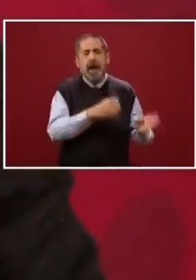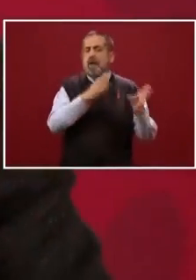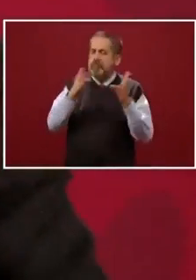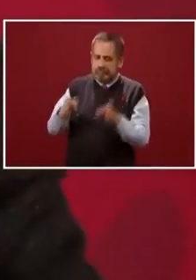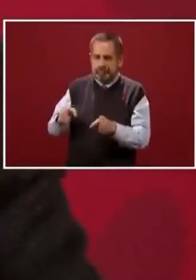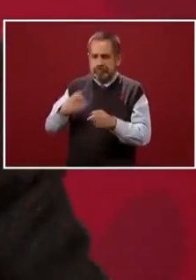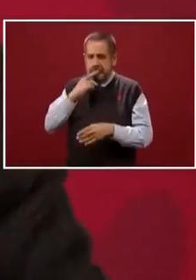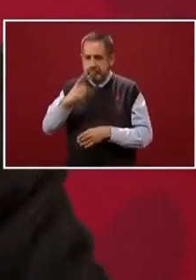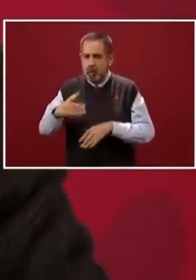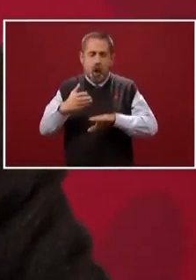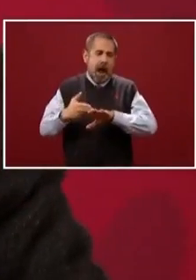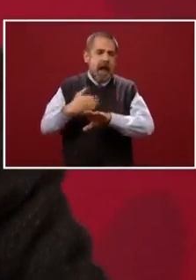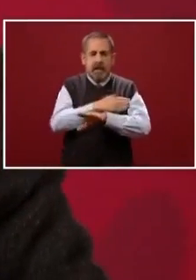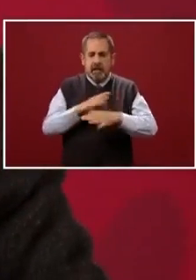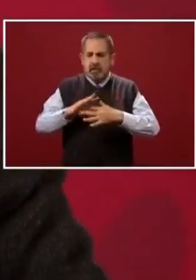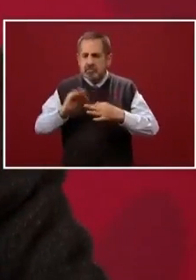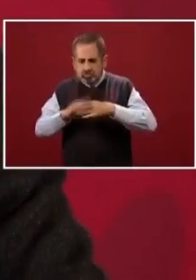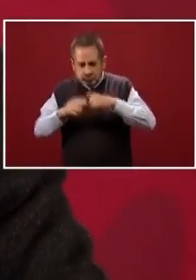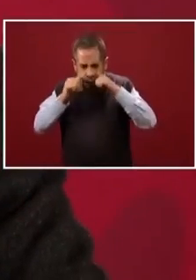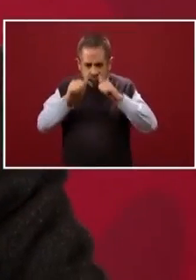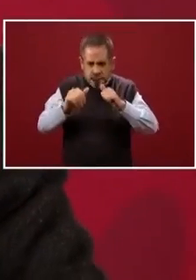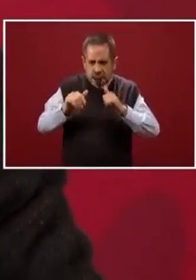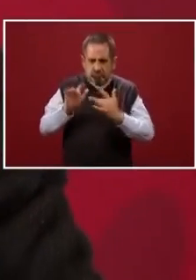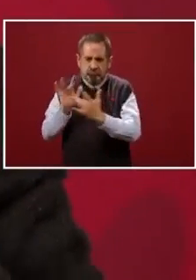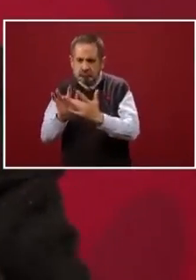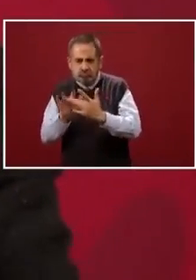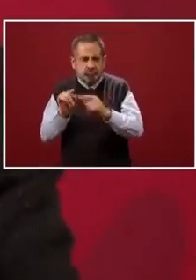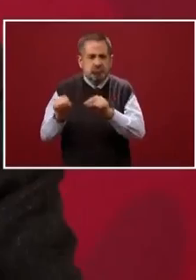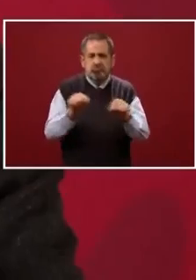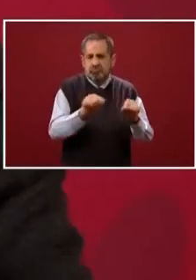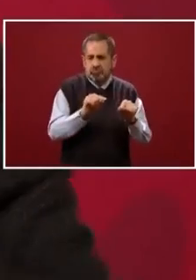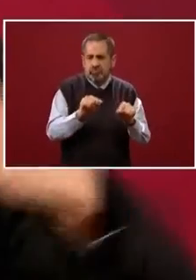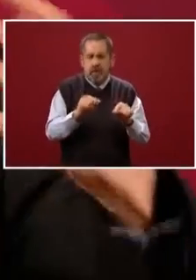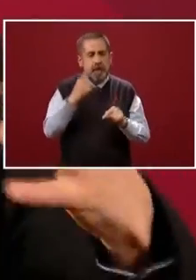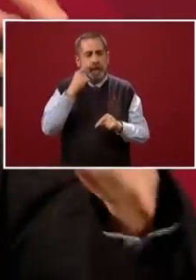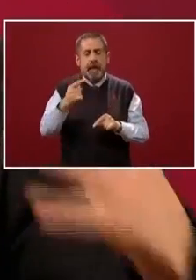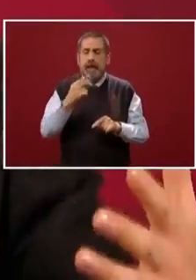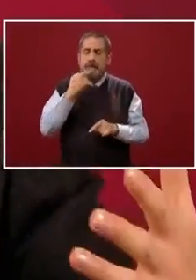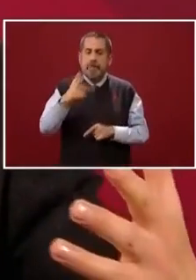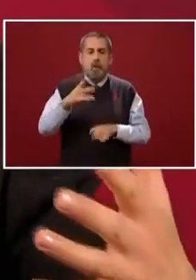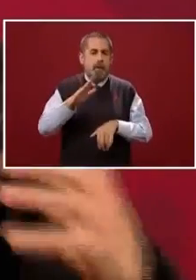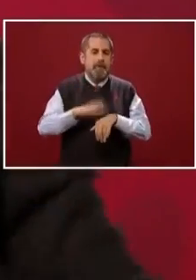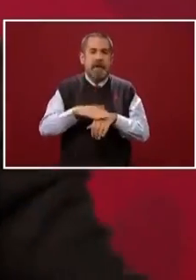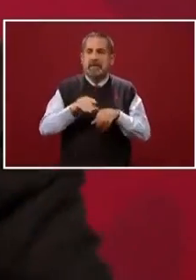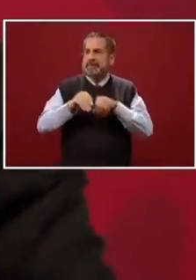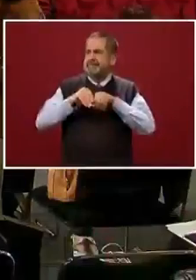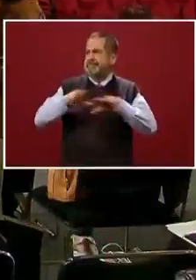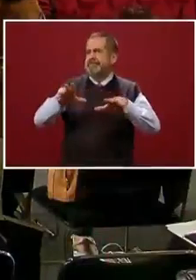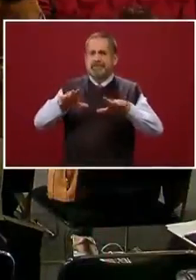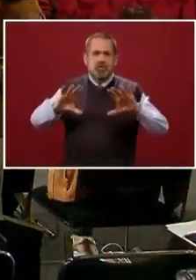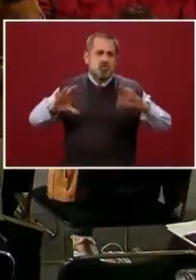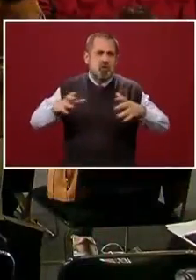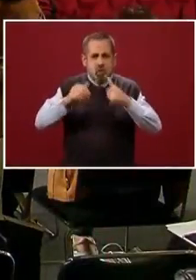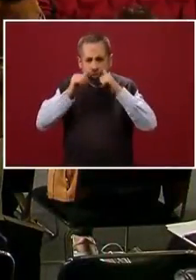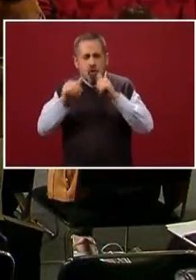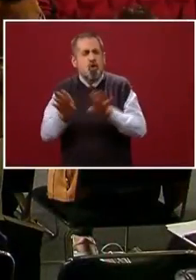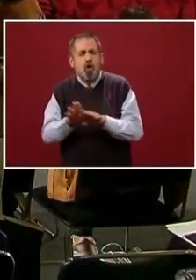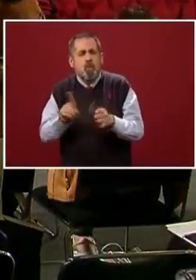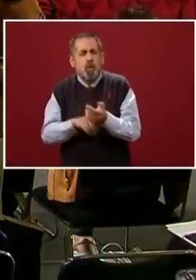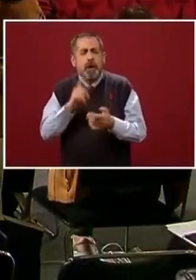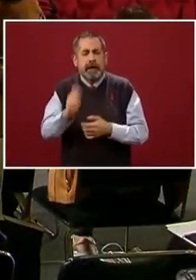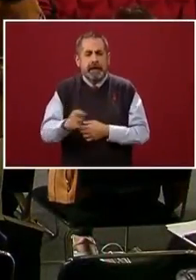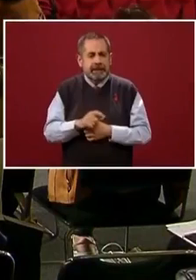adelantar las intervenciones que se pueden ejecutar para tener un alcance masivo. El alcance masivo